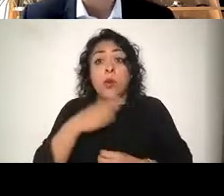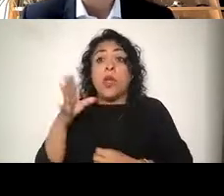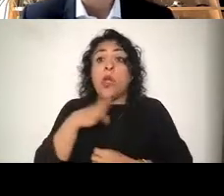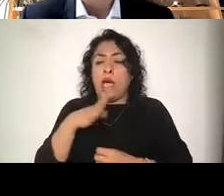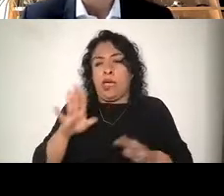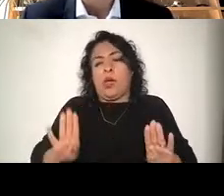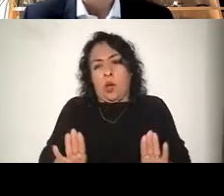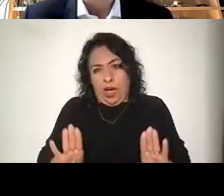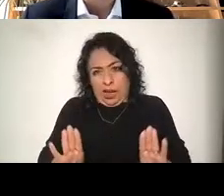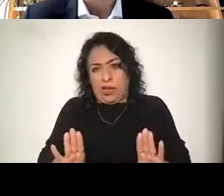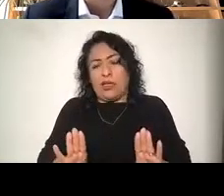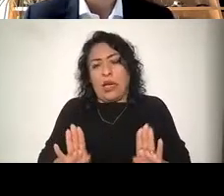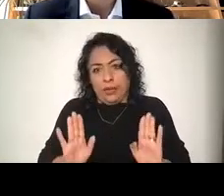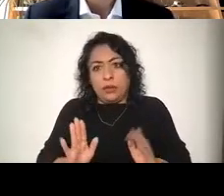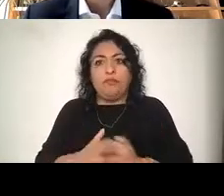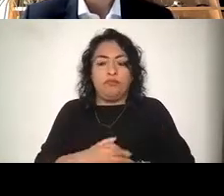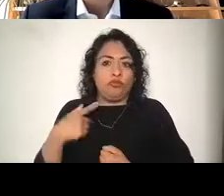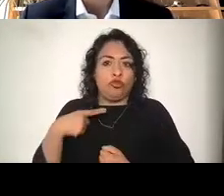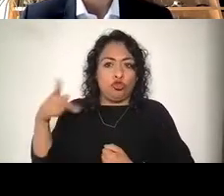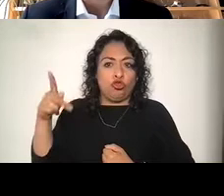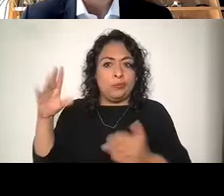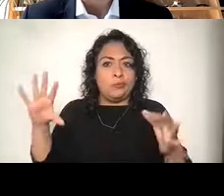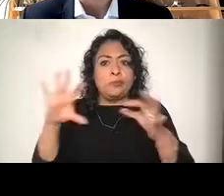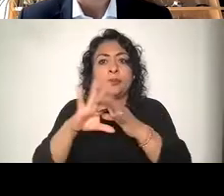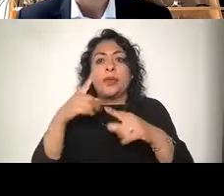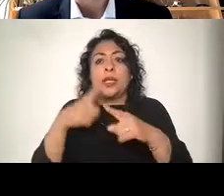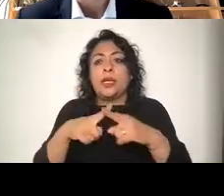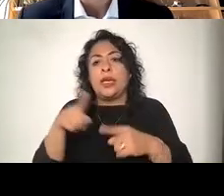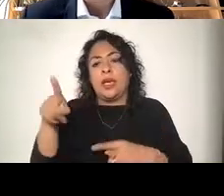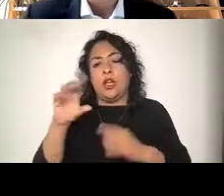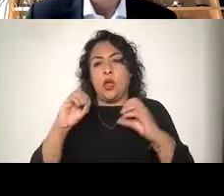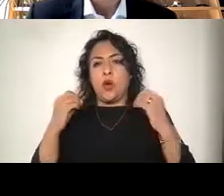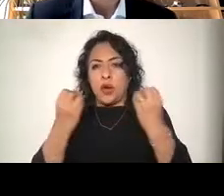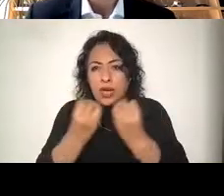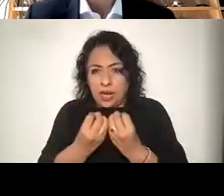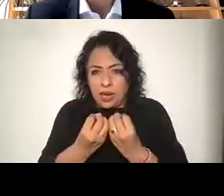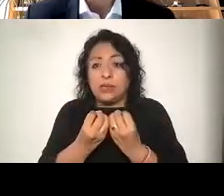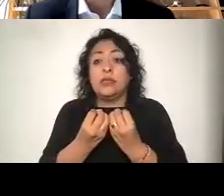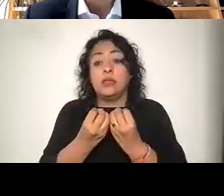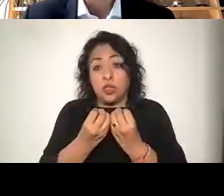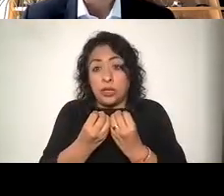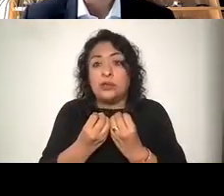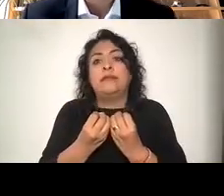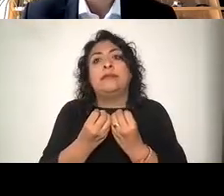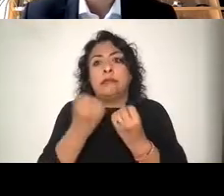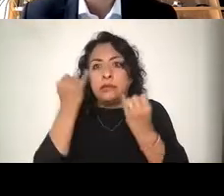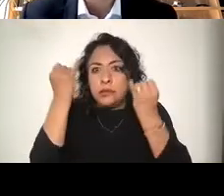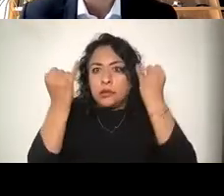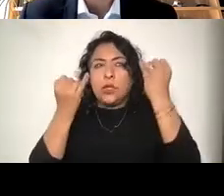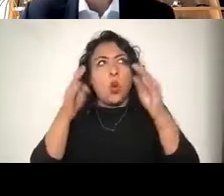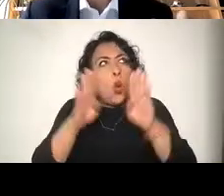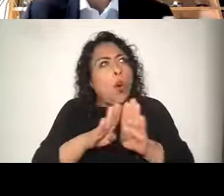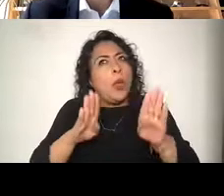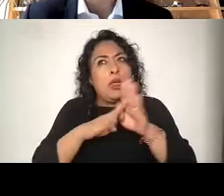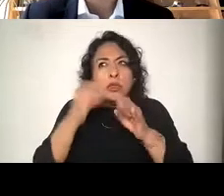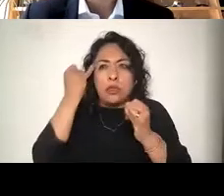cualidad, digamos, que es muy propia de las organizaciones, que es la creatividad, ¿no? Aquí tenemos